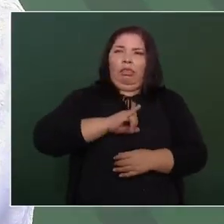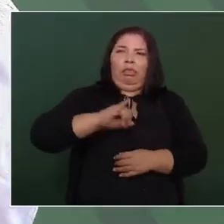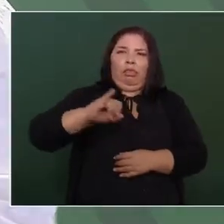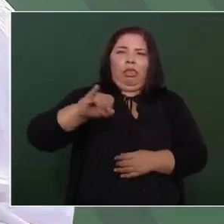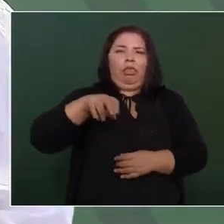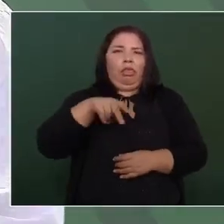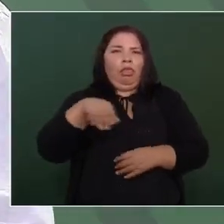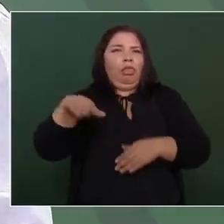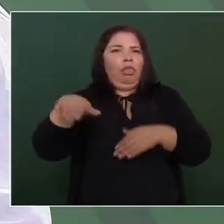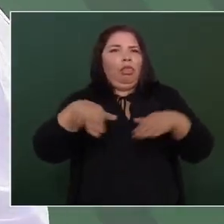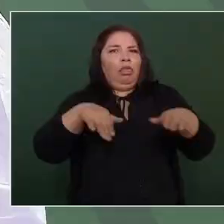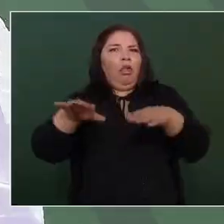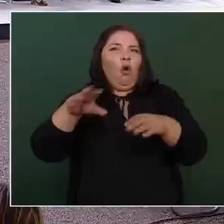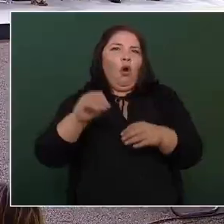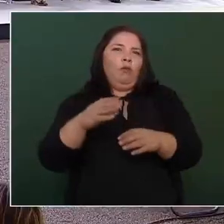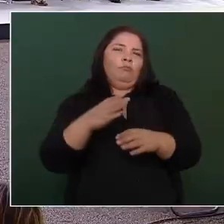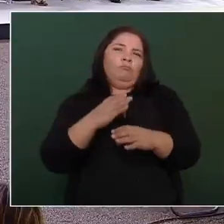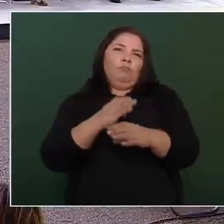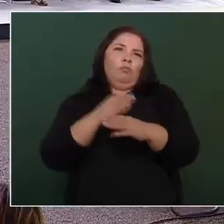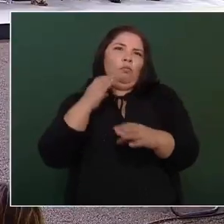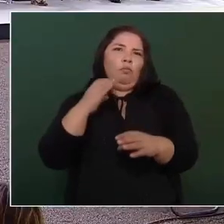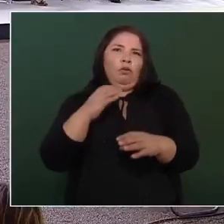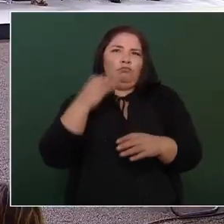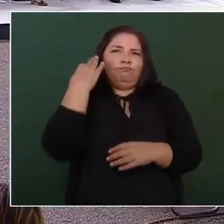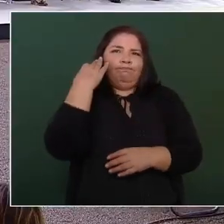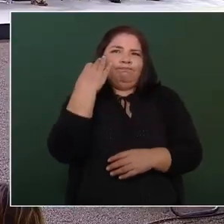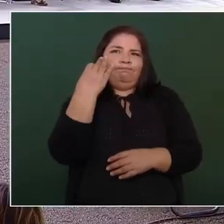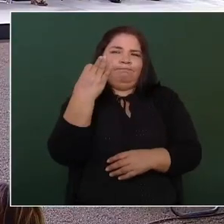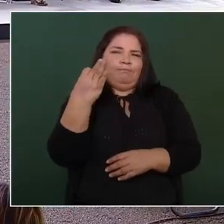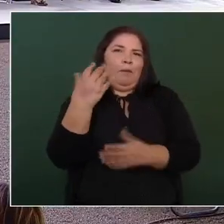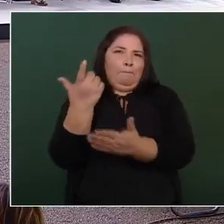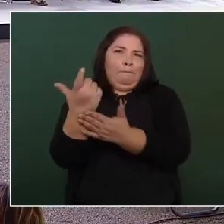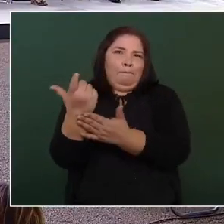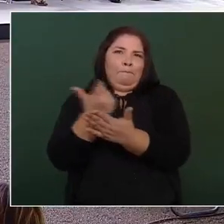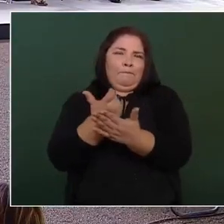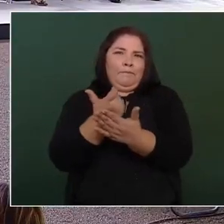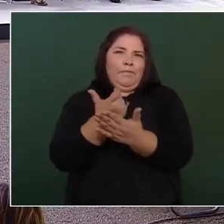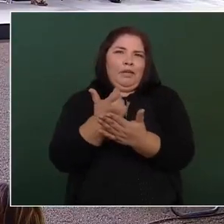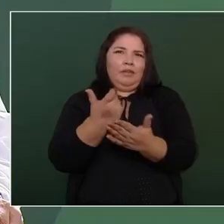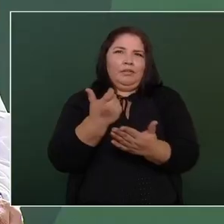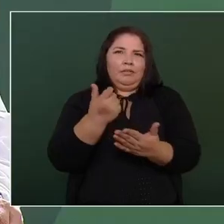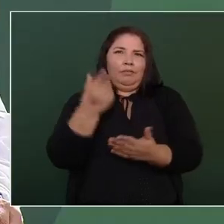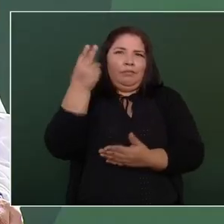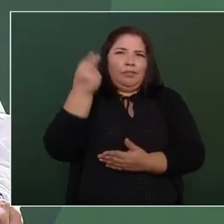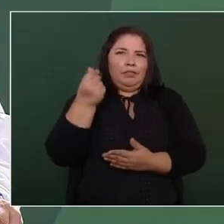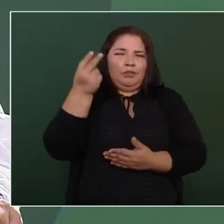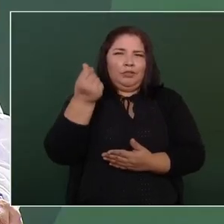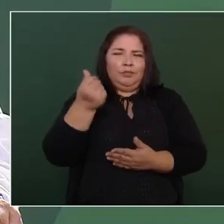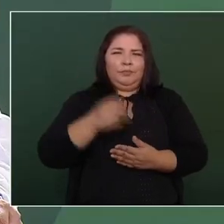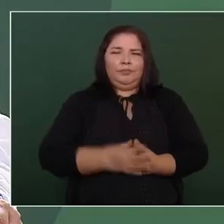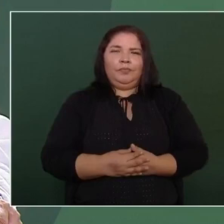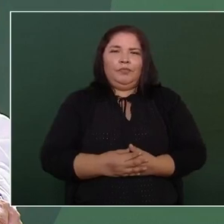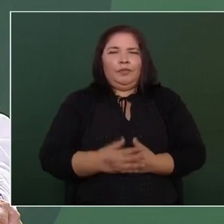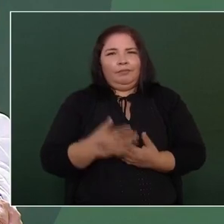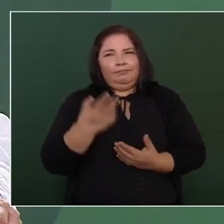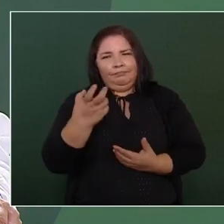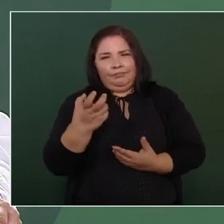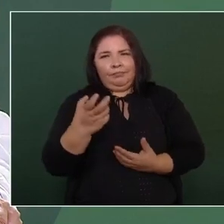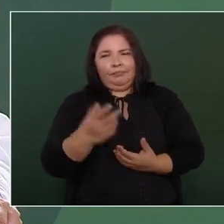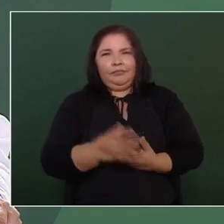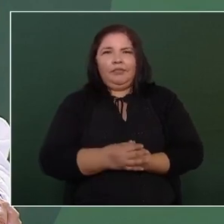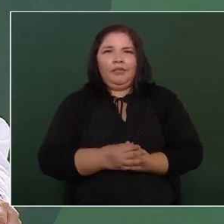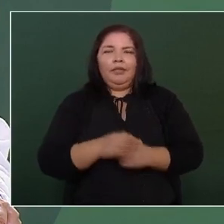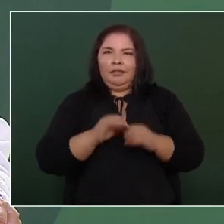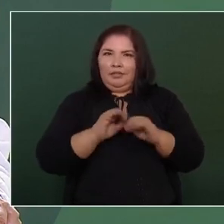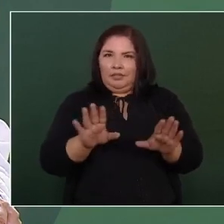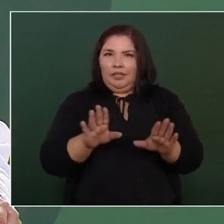que trasladarse mucho tiempo para cobrar lo que por derecho le corresponde. Entonces,